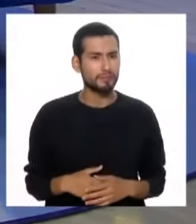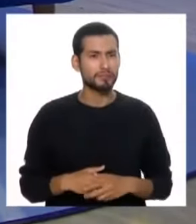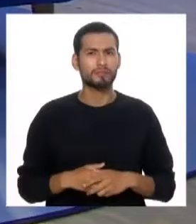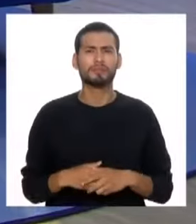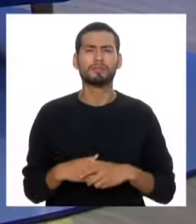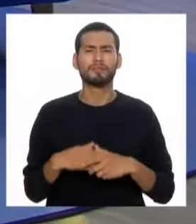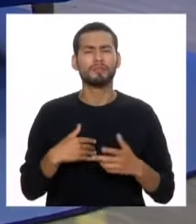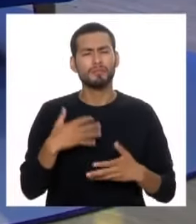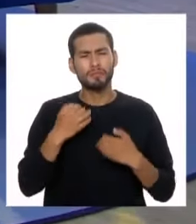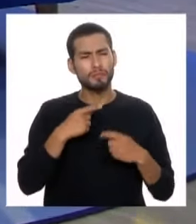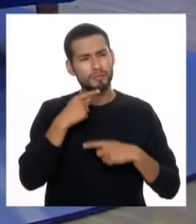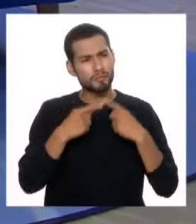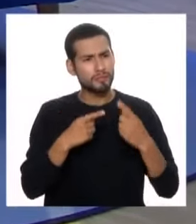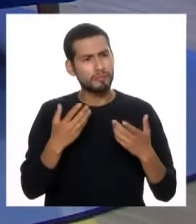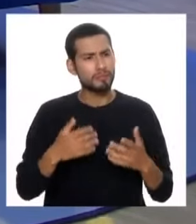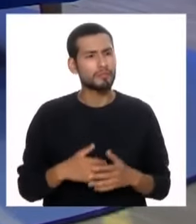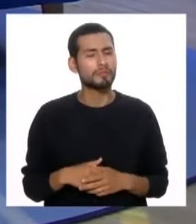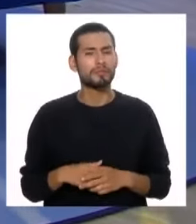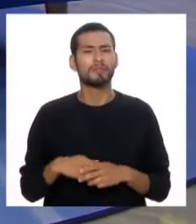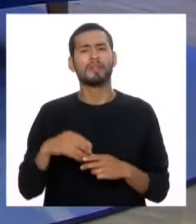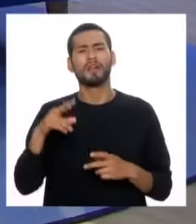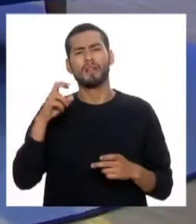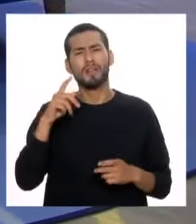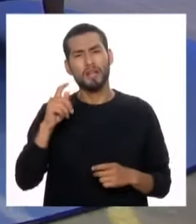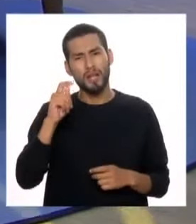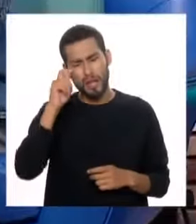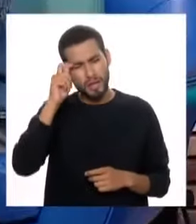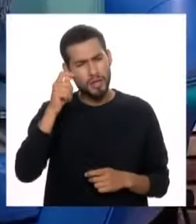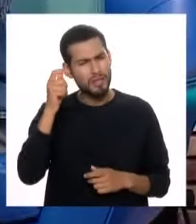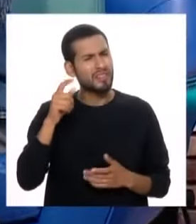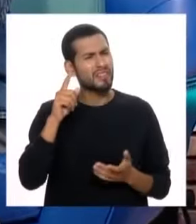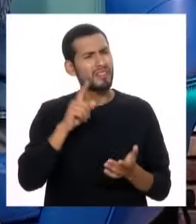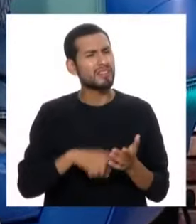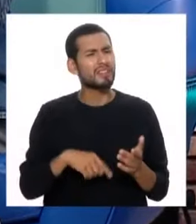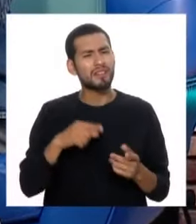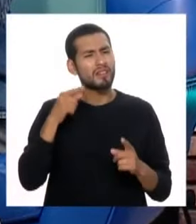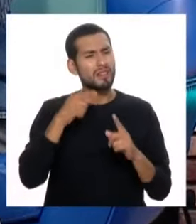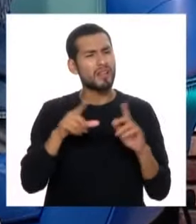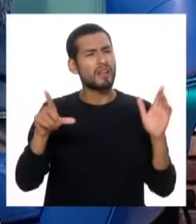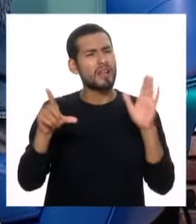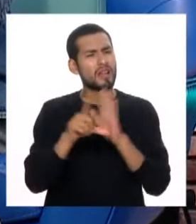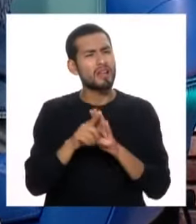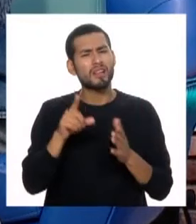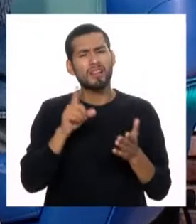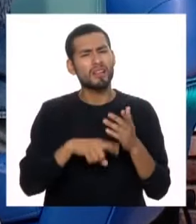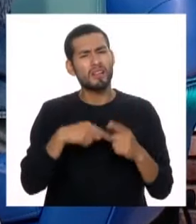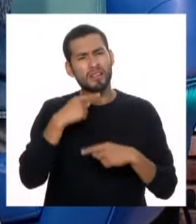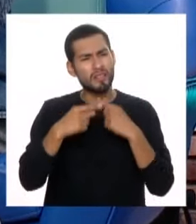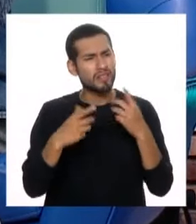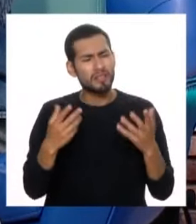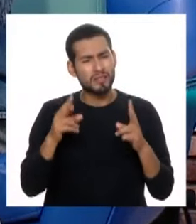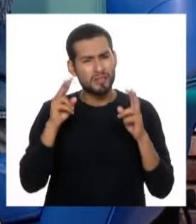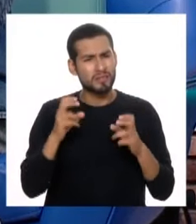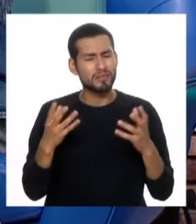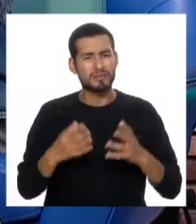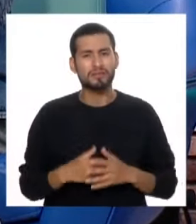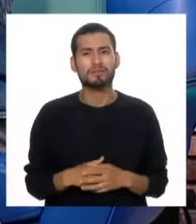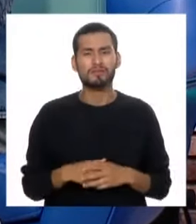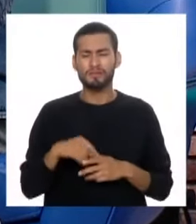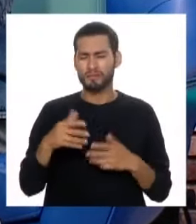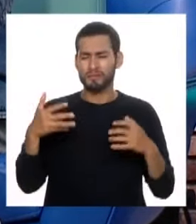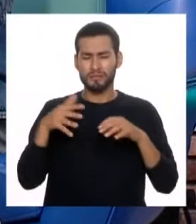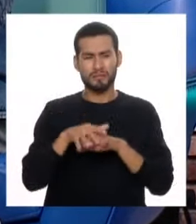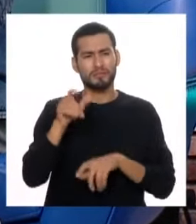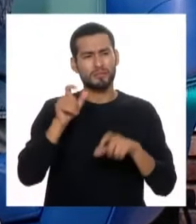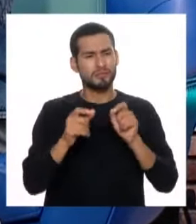nos gustaría empezar un poco con la teoría, es decir, ¿qué exige la ley y qué dice respecto a la inserción laboral de